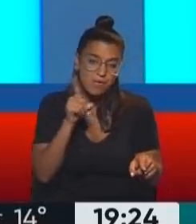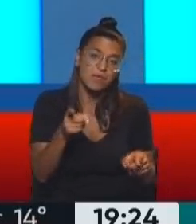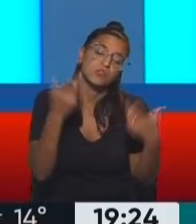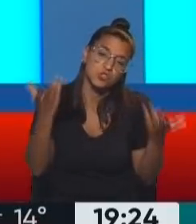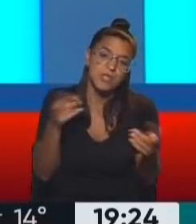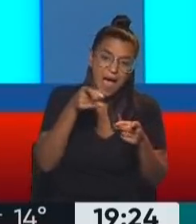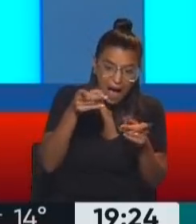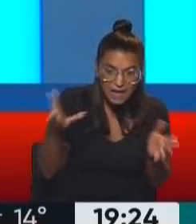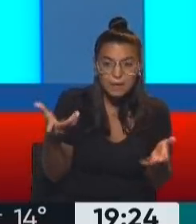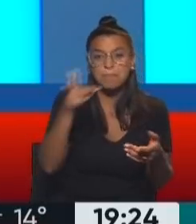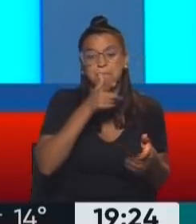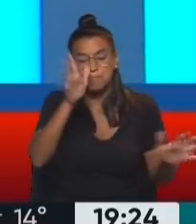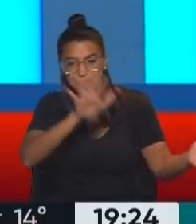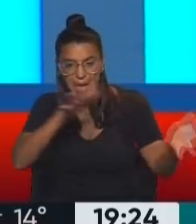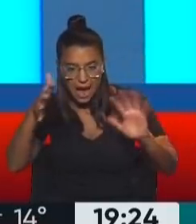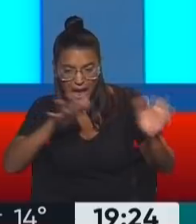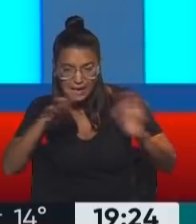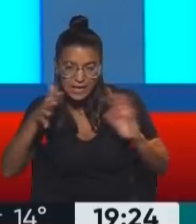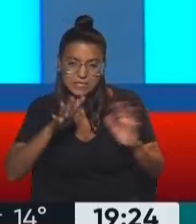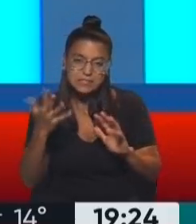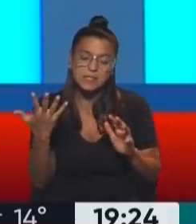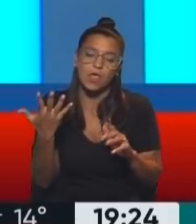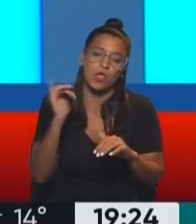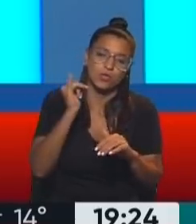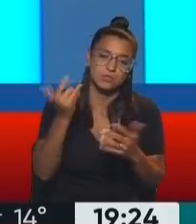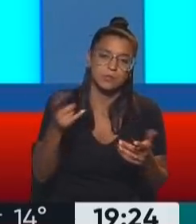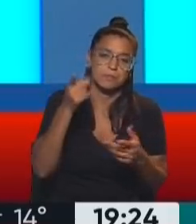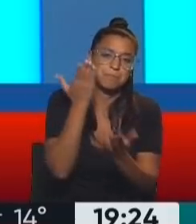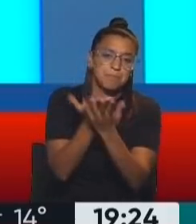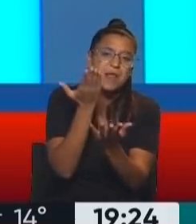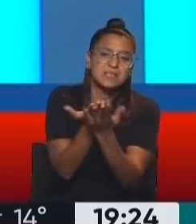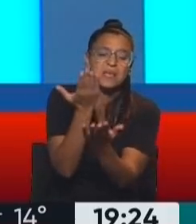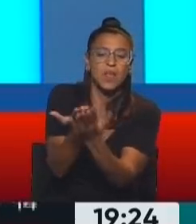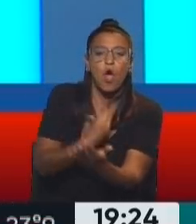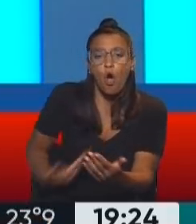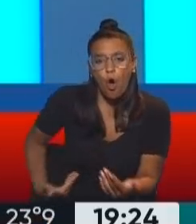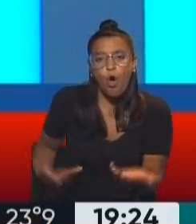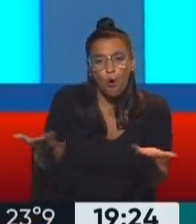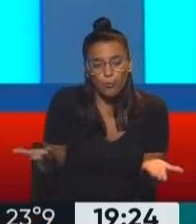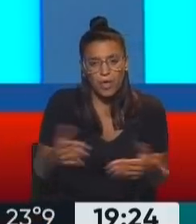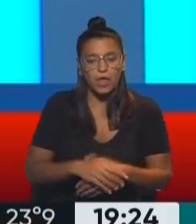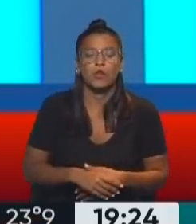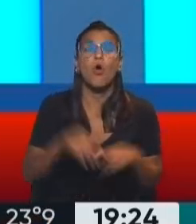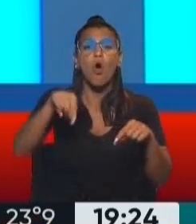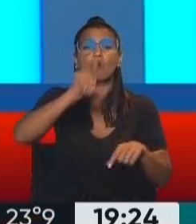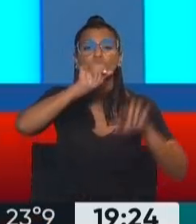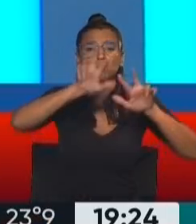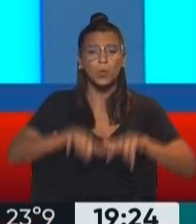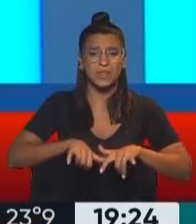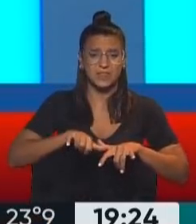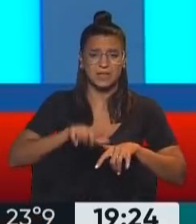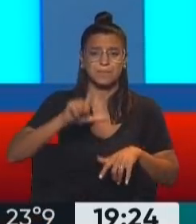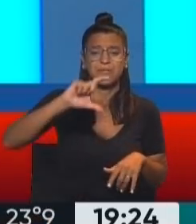a parecer un poco más a justamente lo que viene presentando el gobierno como sus necesidades. De hecho, hay un tuit del